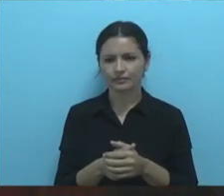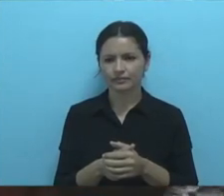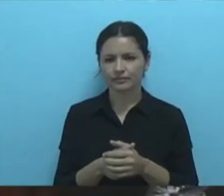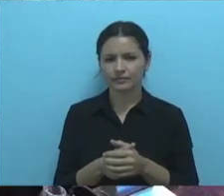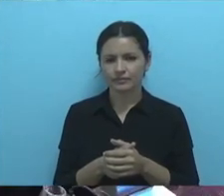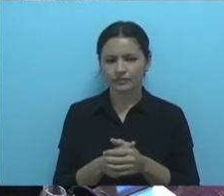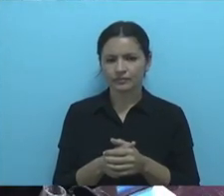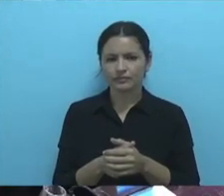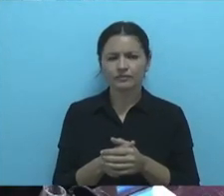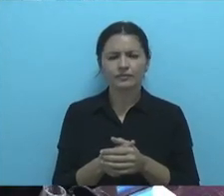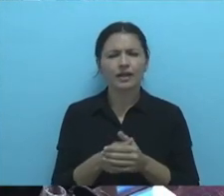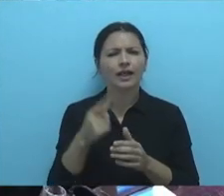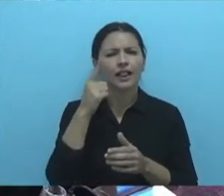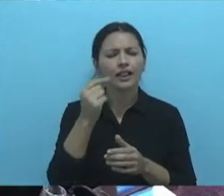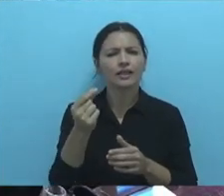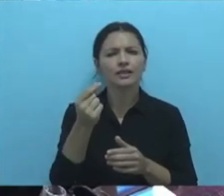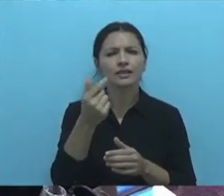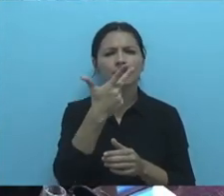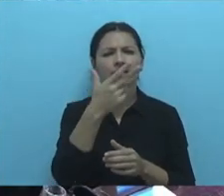30 de junio diputado